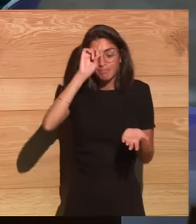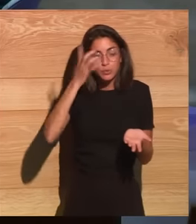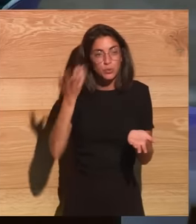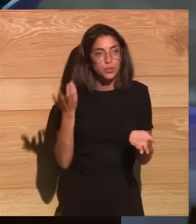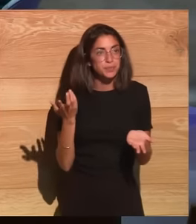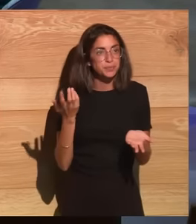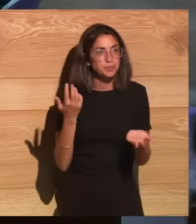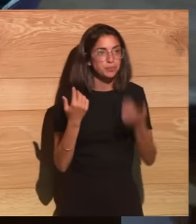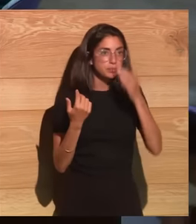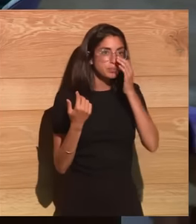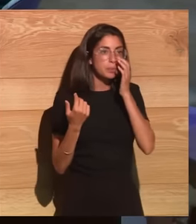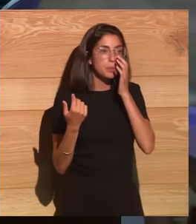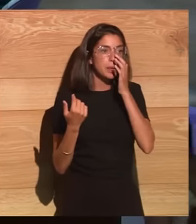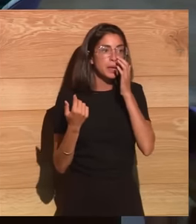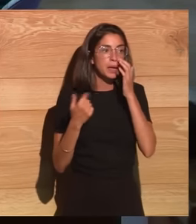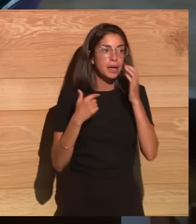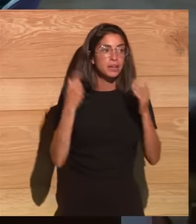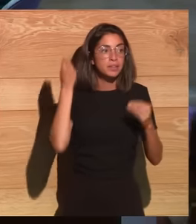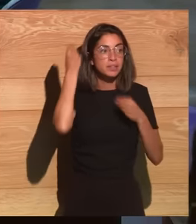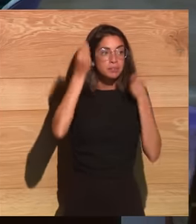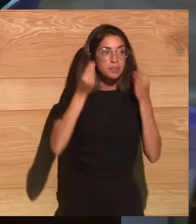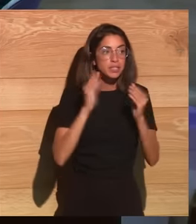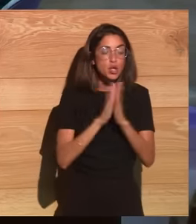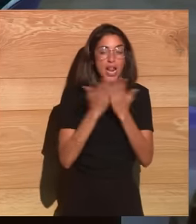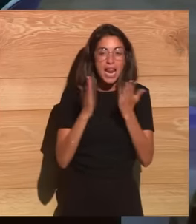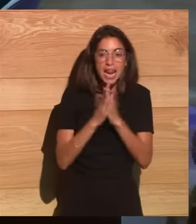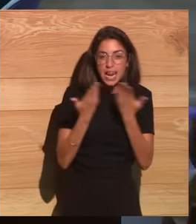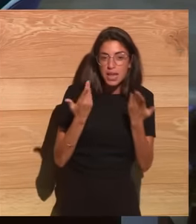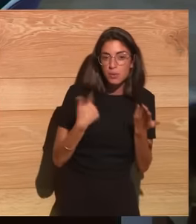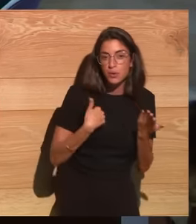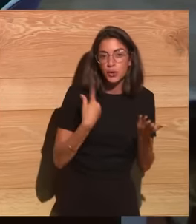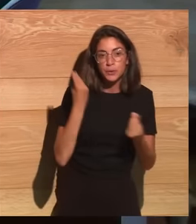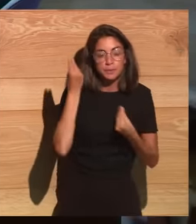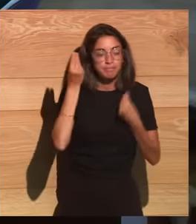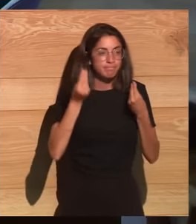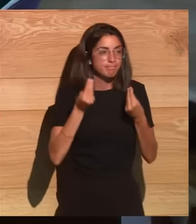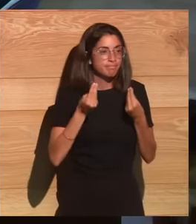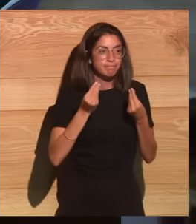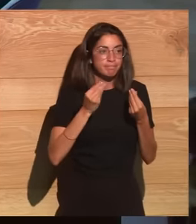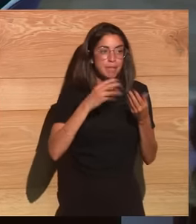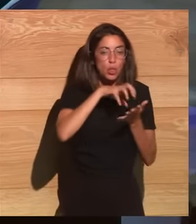Está preguntando. Veo que el libro os ha tocado en sitios muy, muy